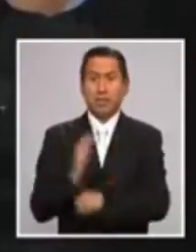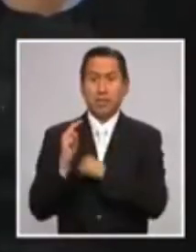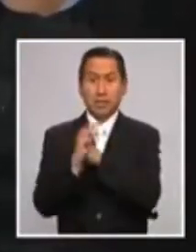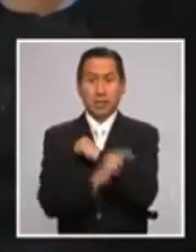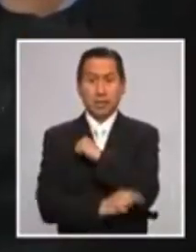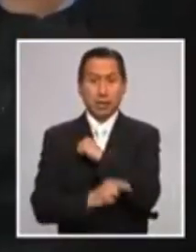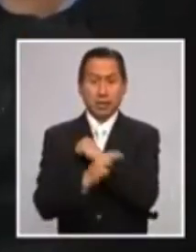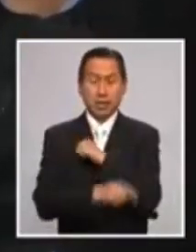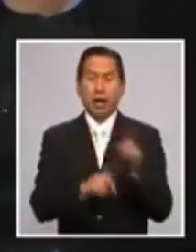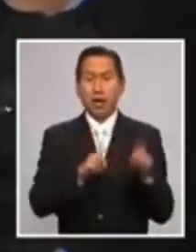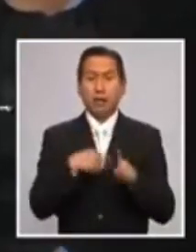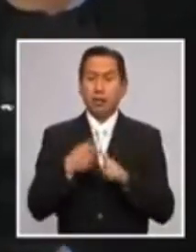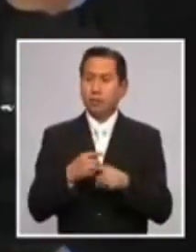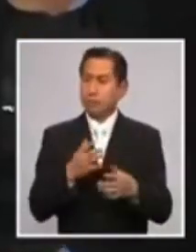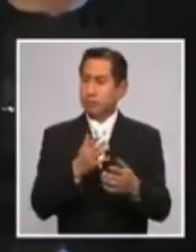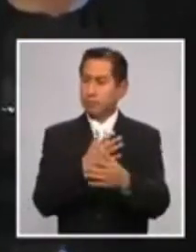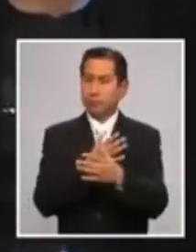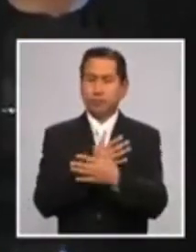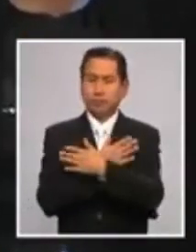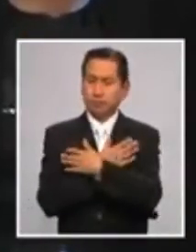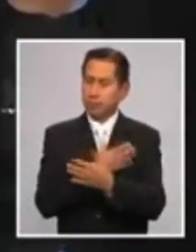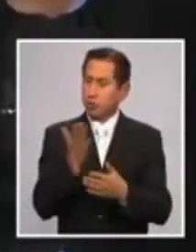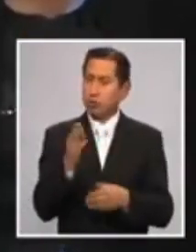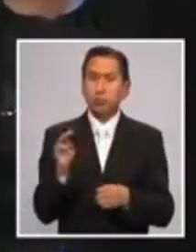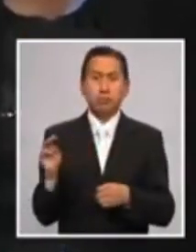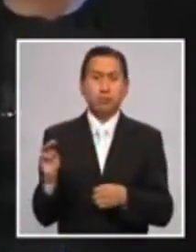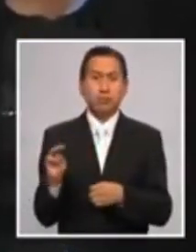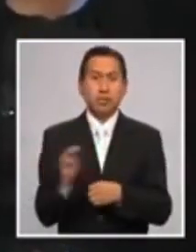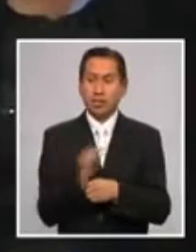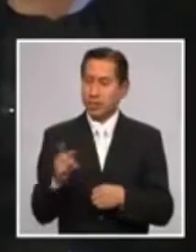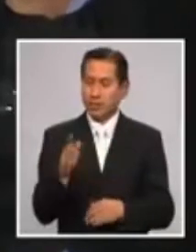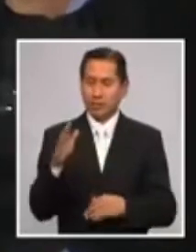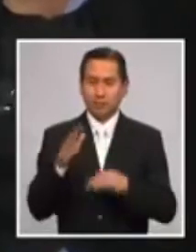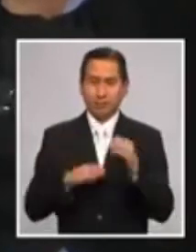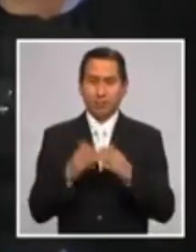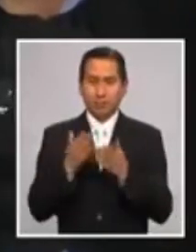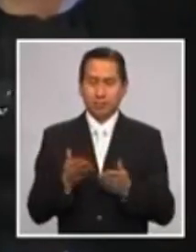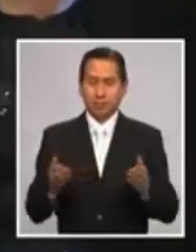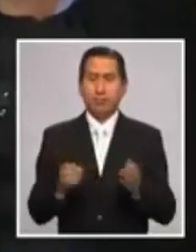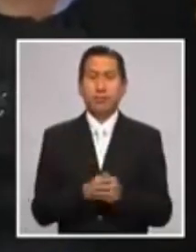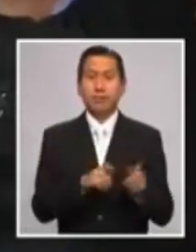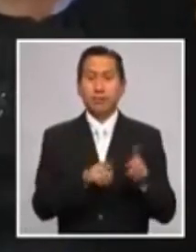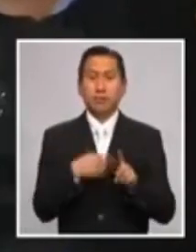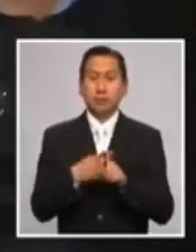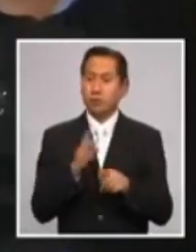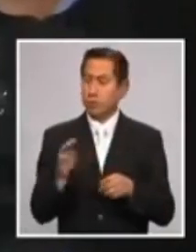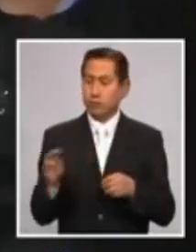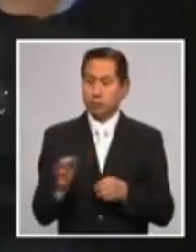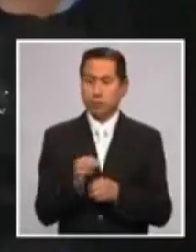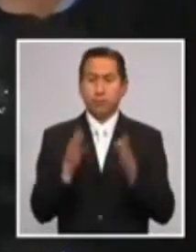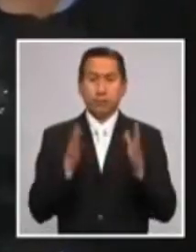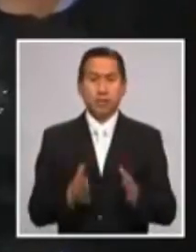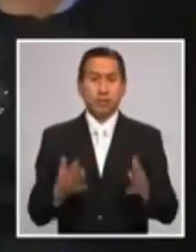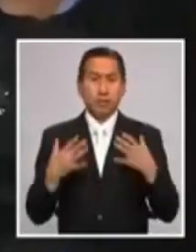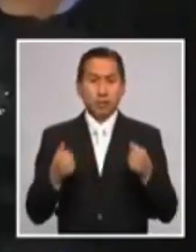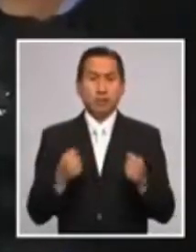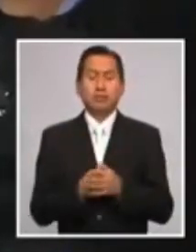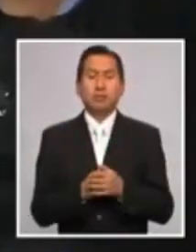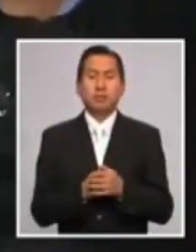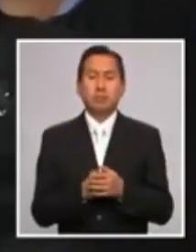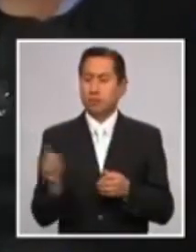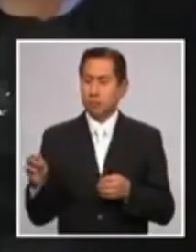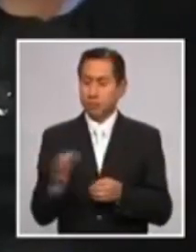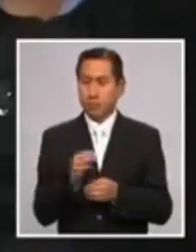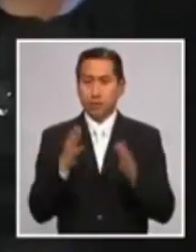también saludar al Ministerio de Obras Públicas y también al Ministro de Salud y al Ministro